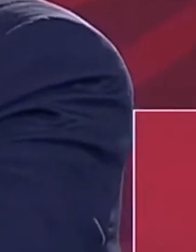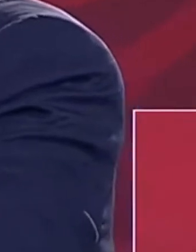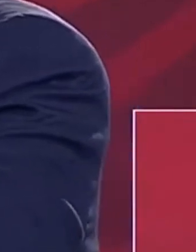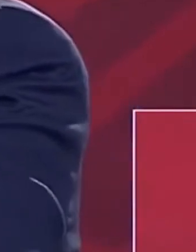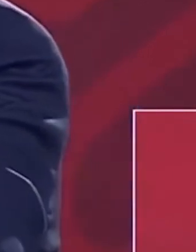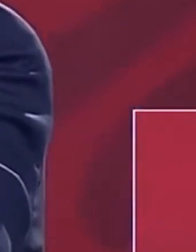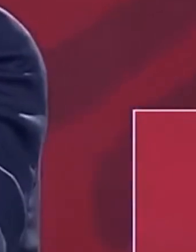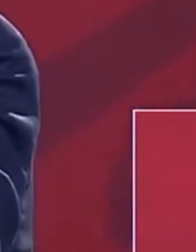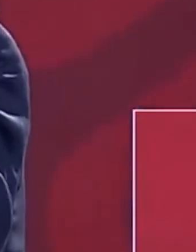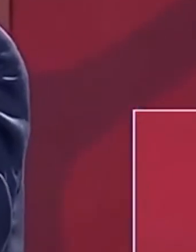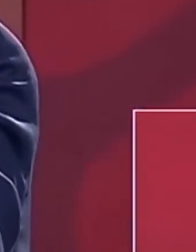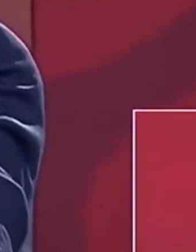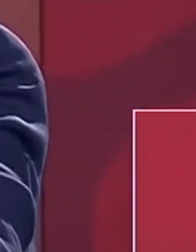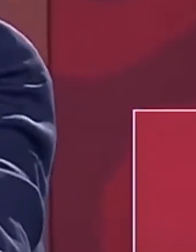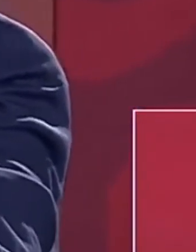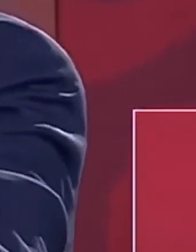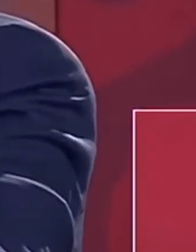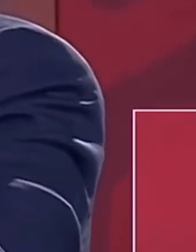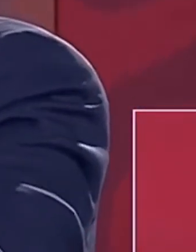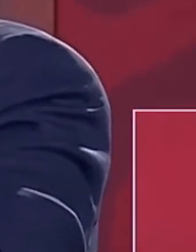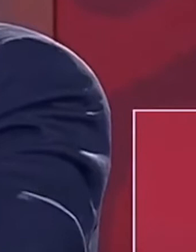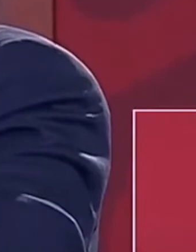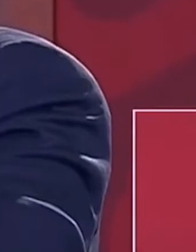ningún problema mayor,